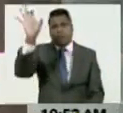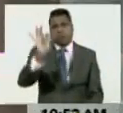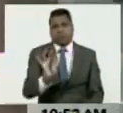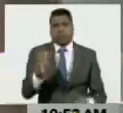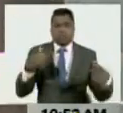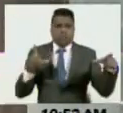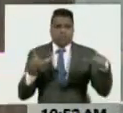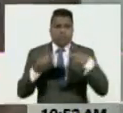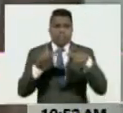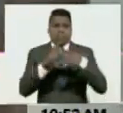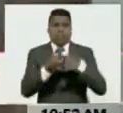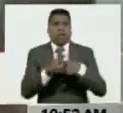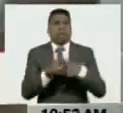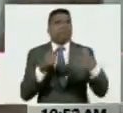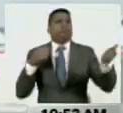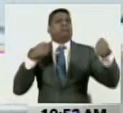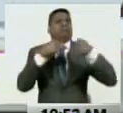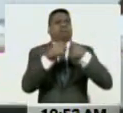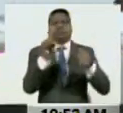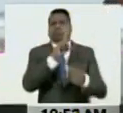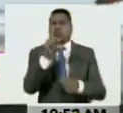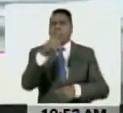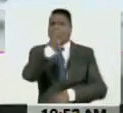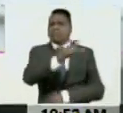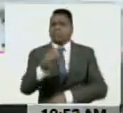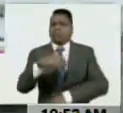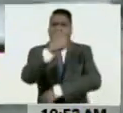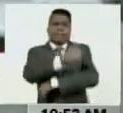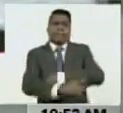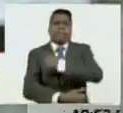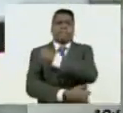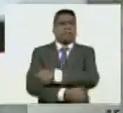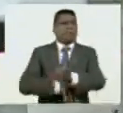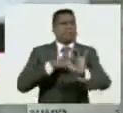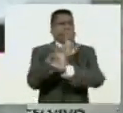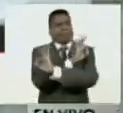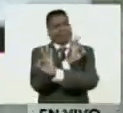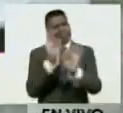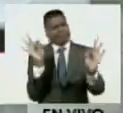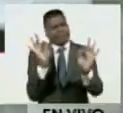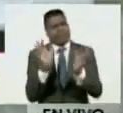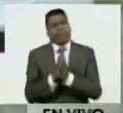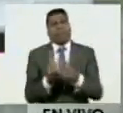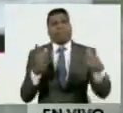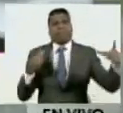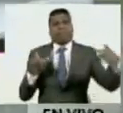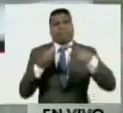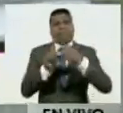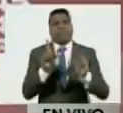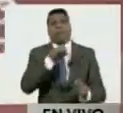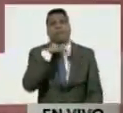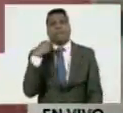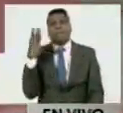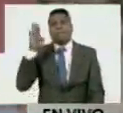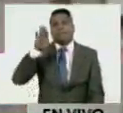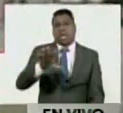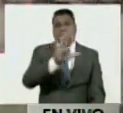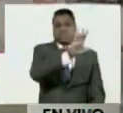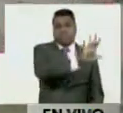en accidentes con lesionados 34%, una reducción, accidentes con fallecidos una reducción de